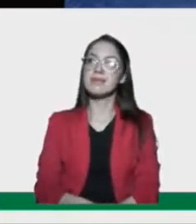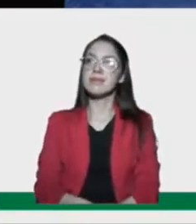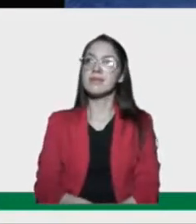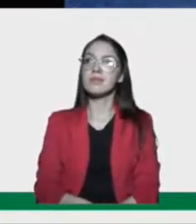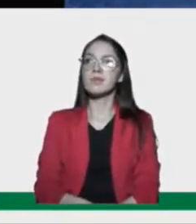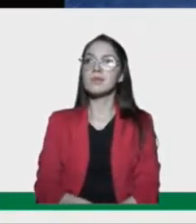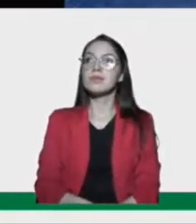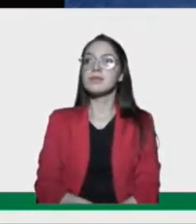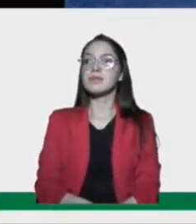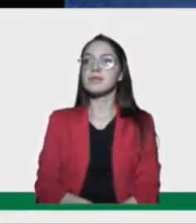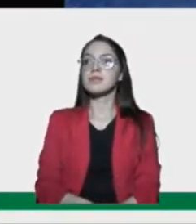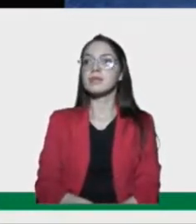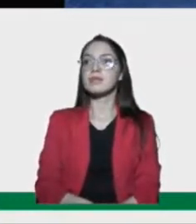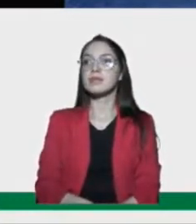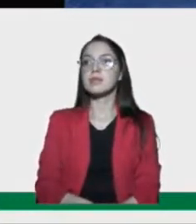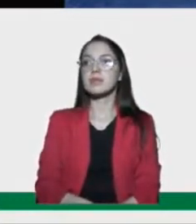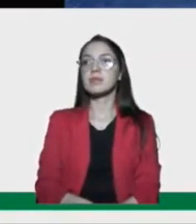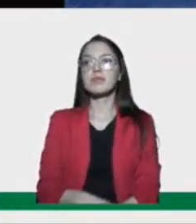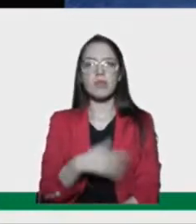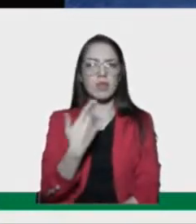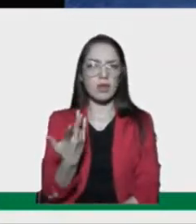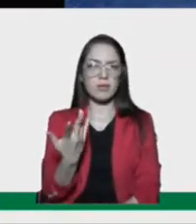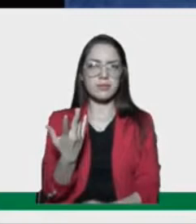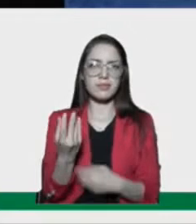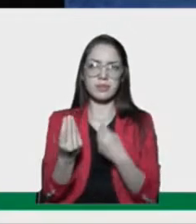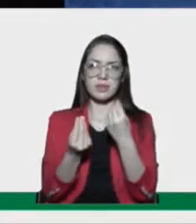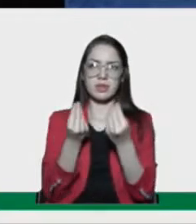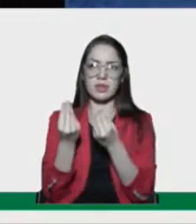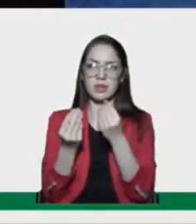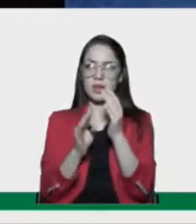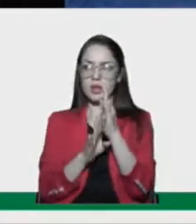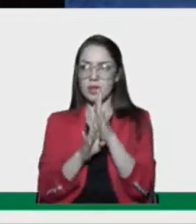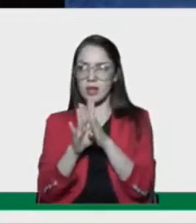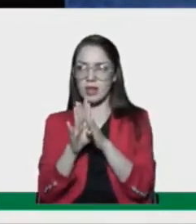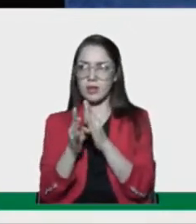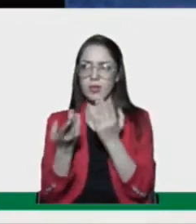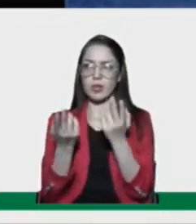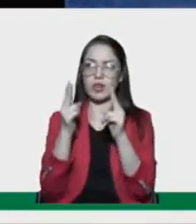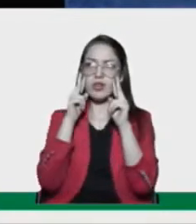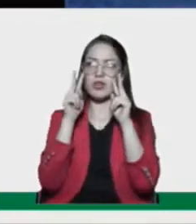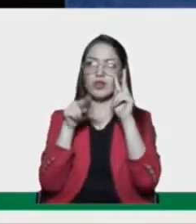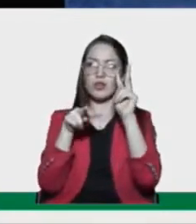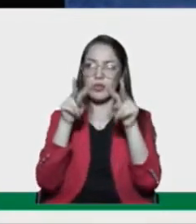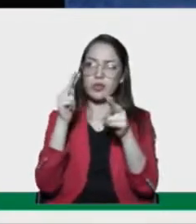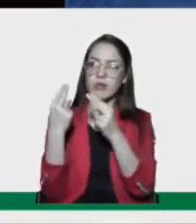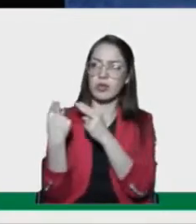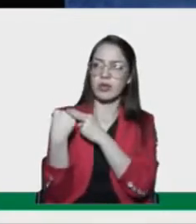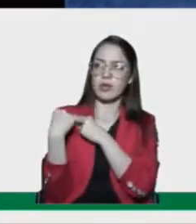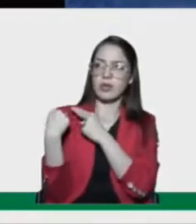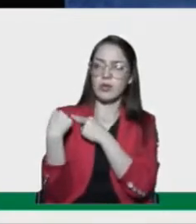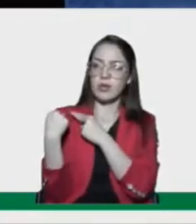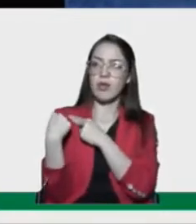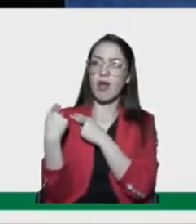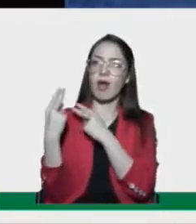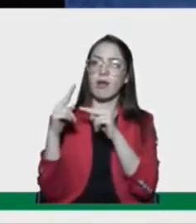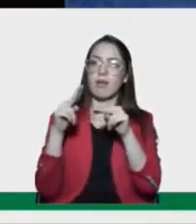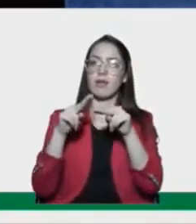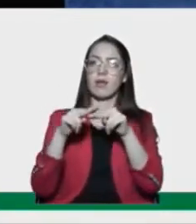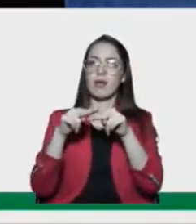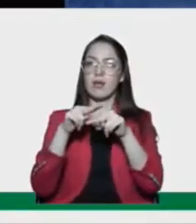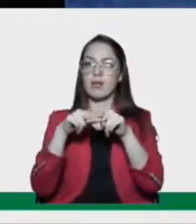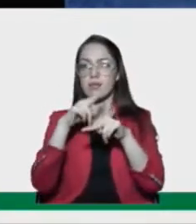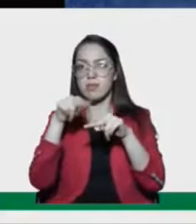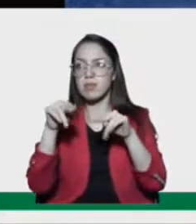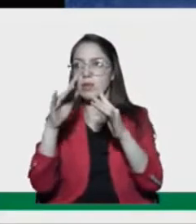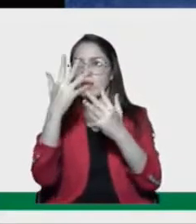y finalmente en qué en qué consiste esto avanzará sea un turismo responsable y sustentable y la conservación de la fauna para los